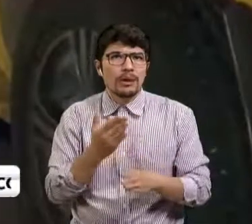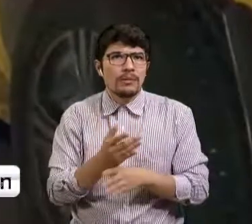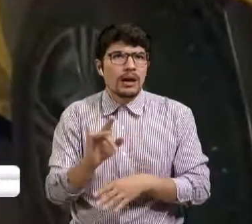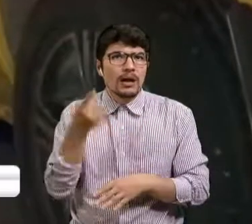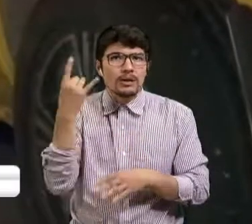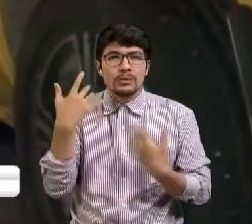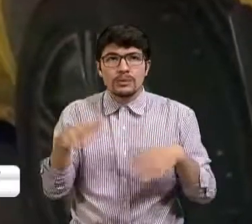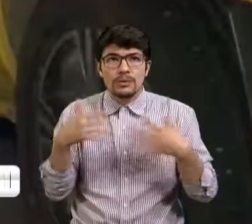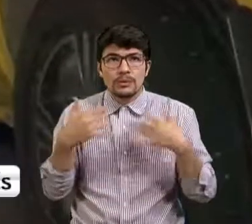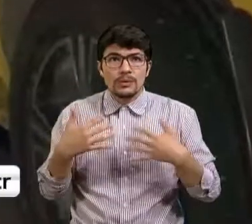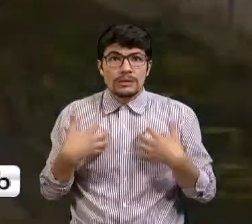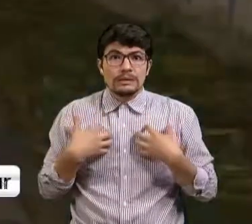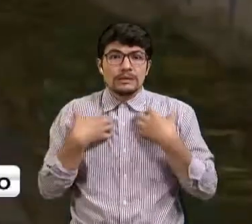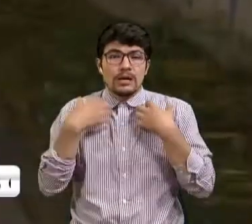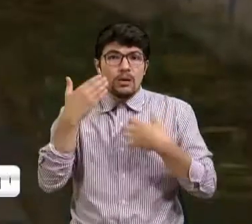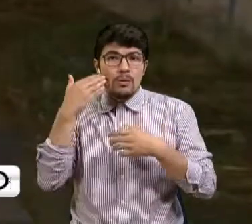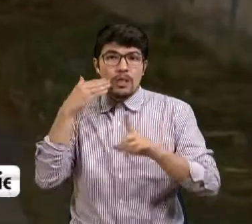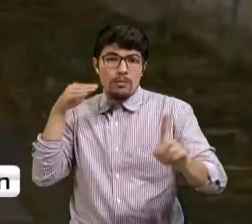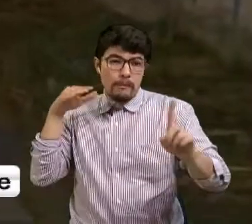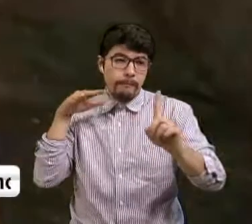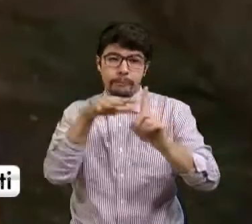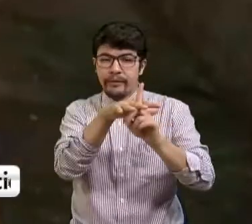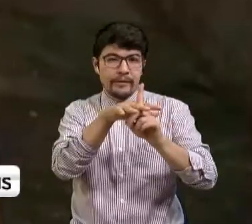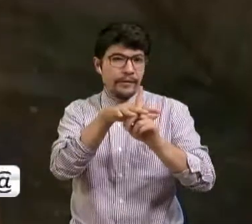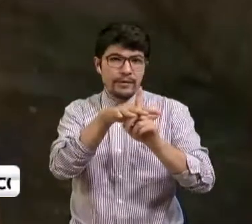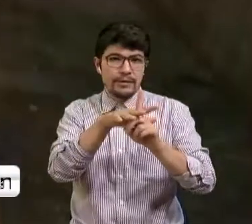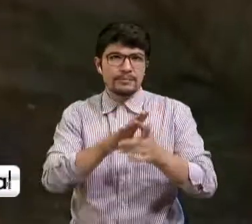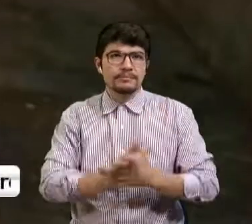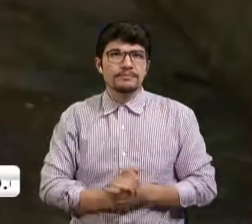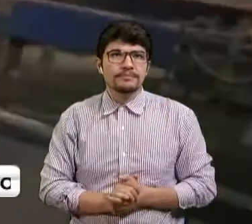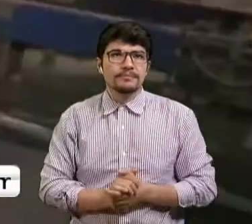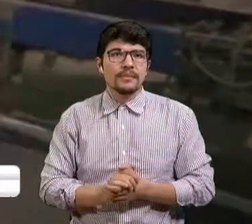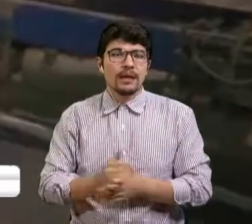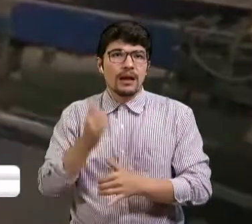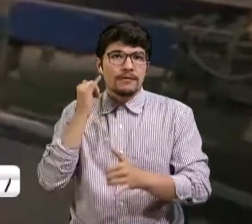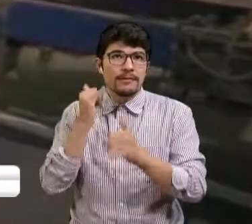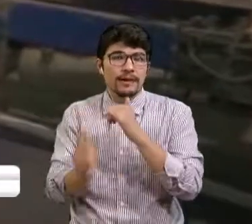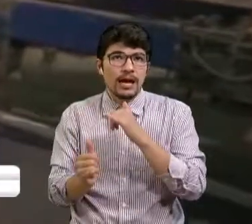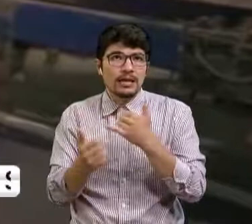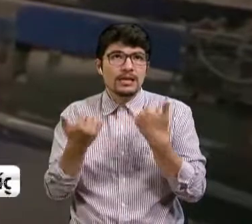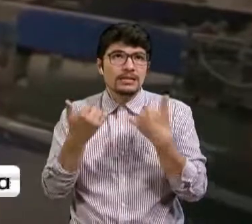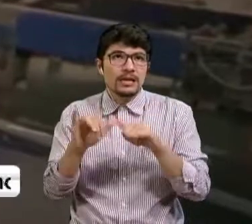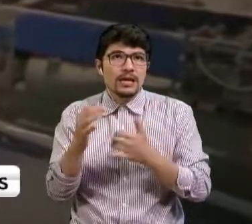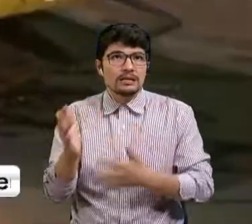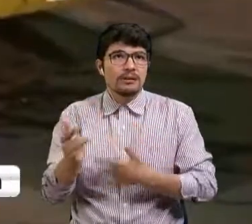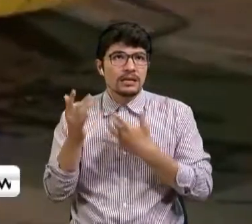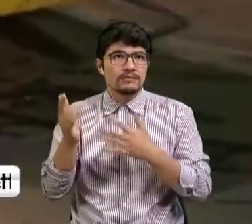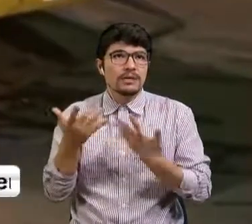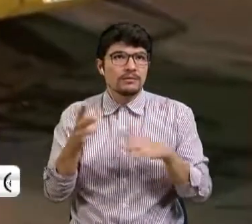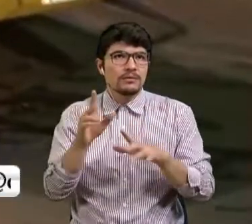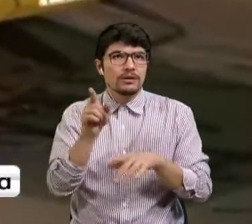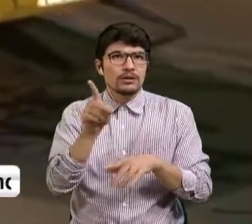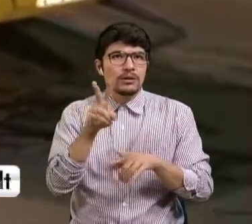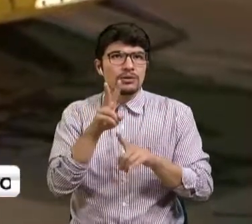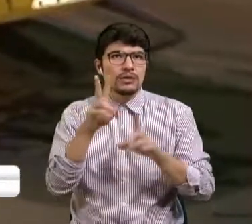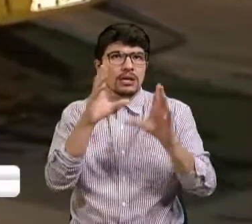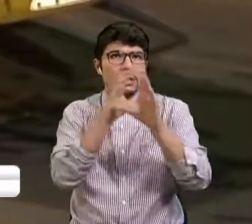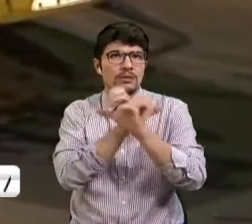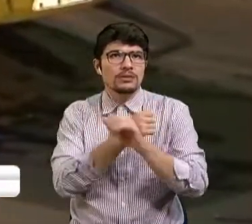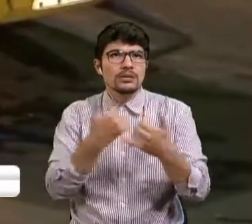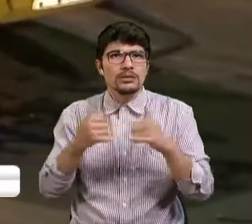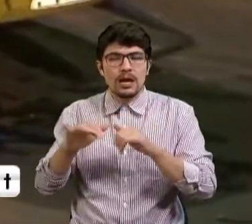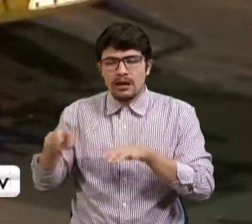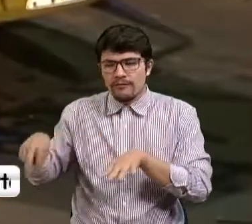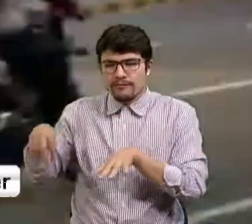tremendo susto que se llevaron al impactar contra el poste de luz al final después de una larga espera sobre la medianoche es remolcado por